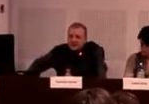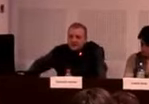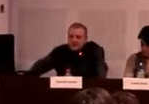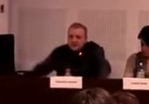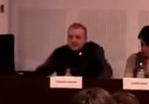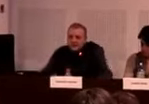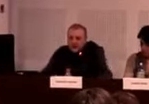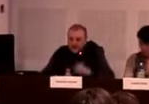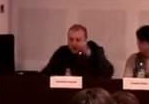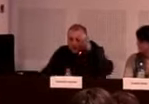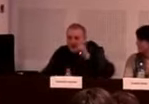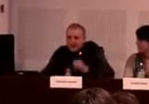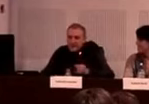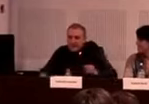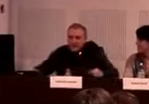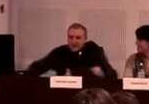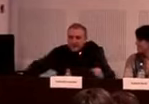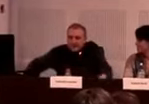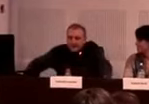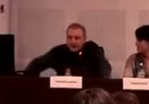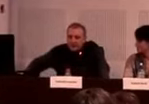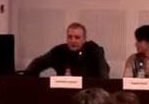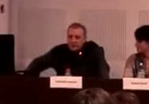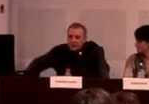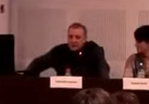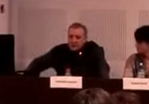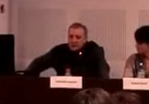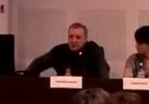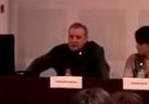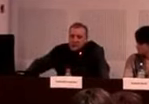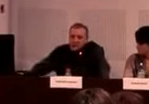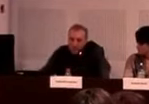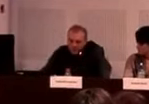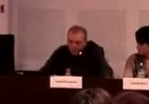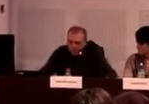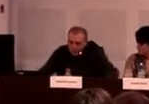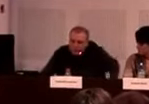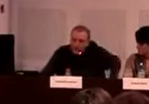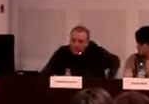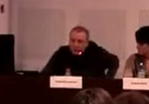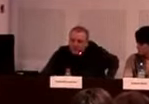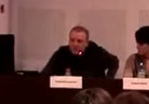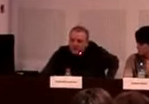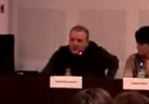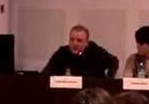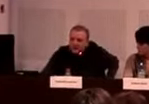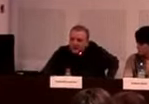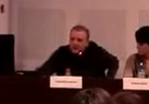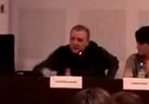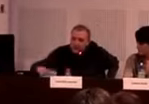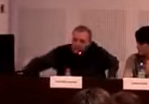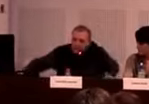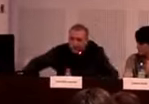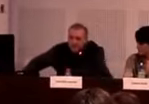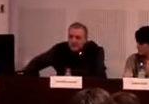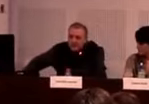Yo tenía una frontera mental que, bueno, pues con el tiempo cayó, pero uff, hubo que esperar años para